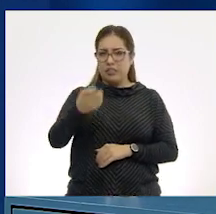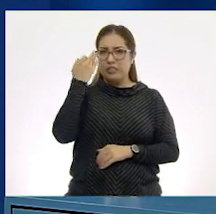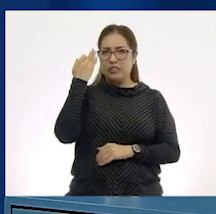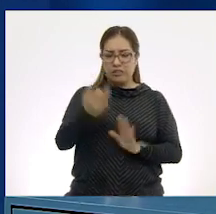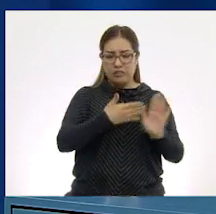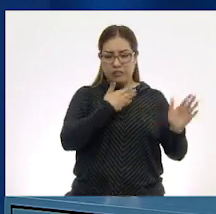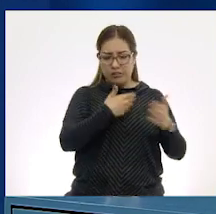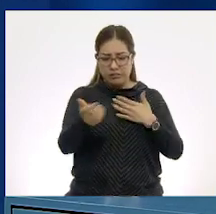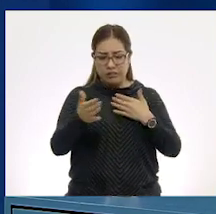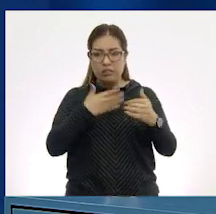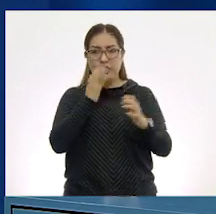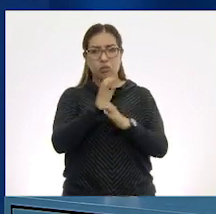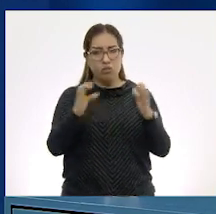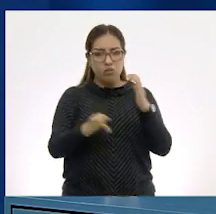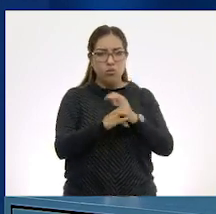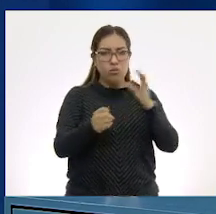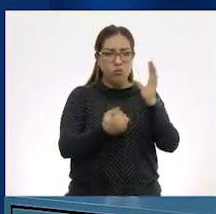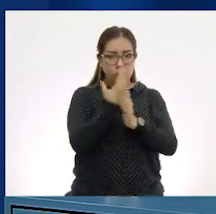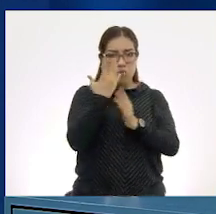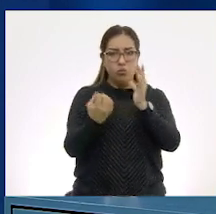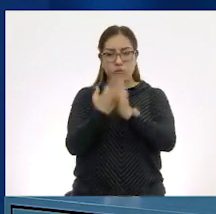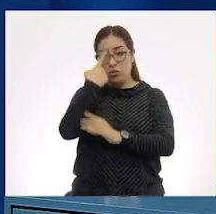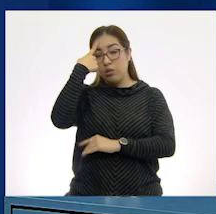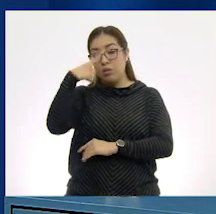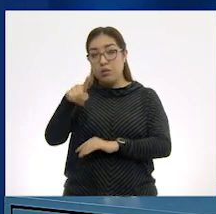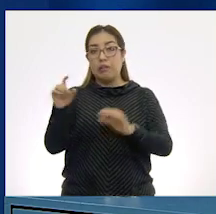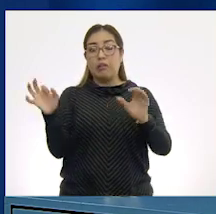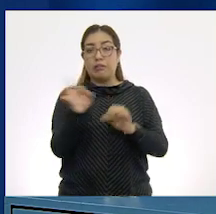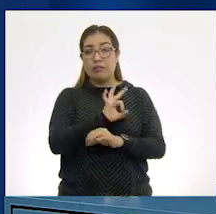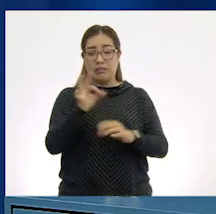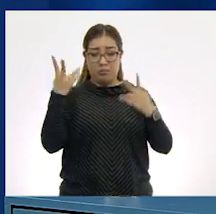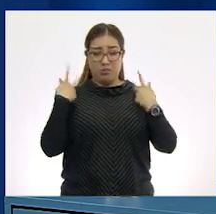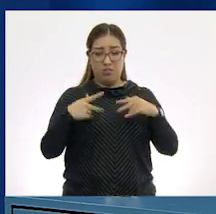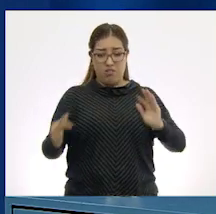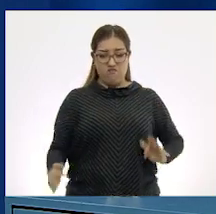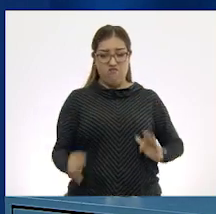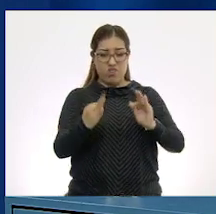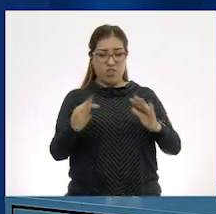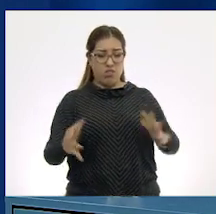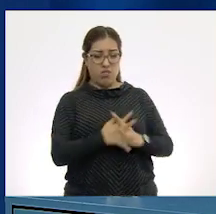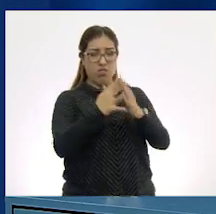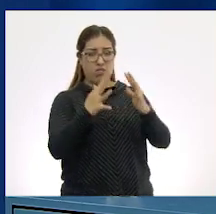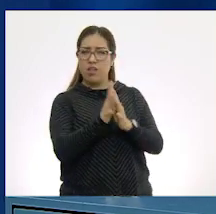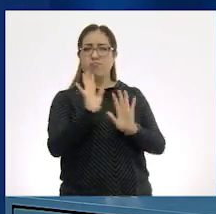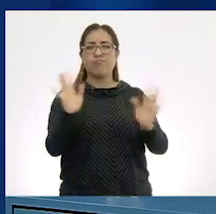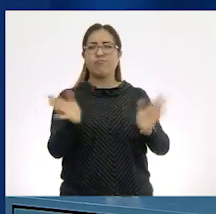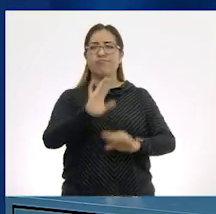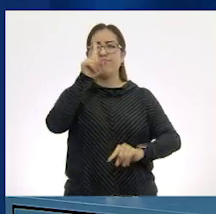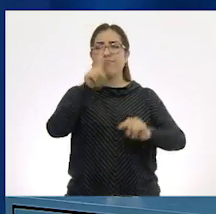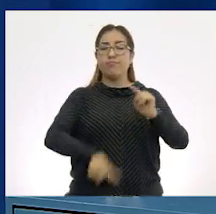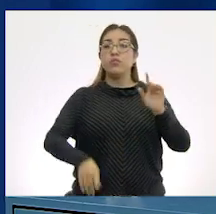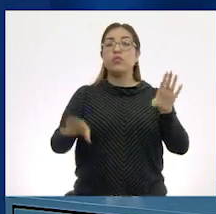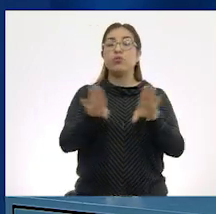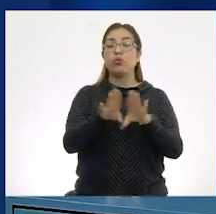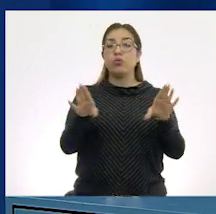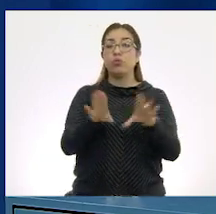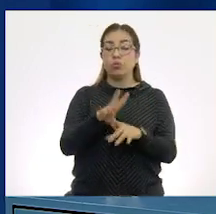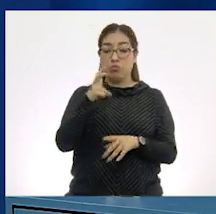militares destinadas a sofocar posibles focos de resistencia y a extender y controlar las fronteras del imperio.